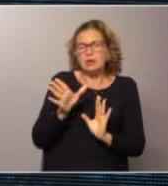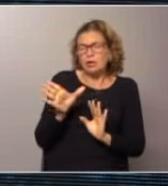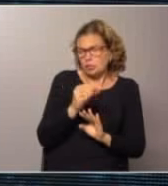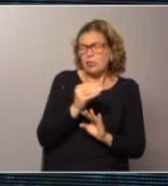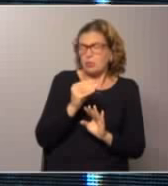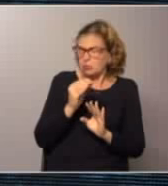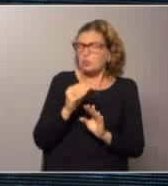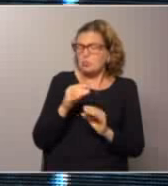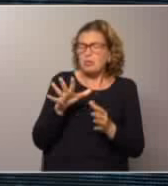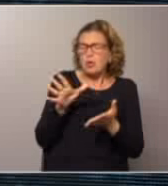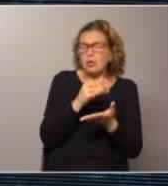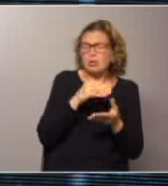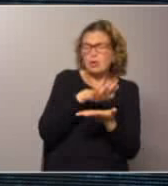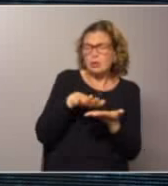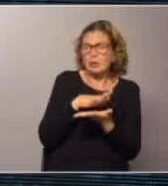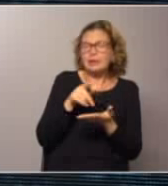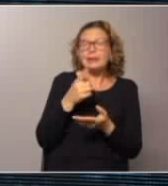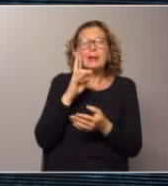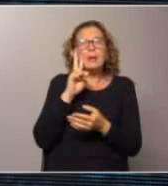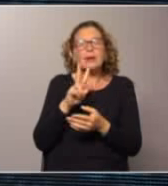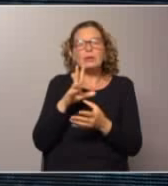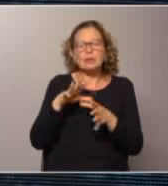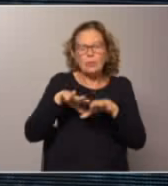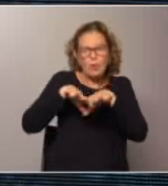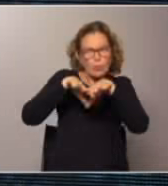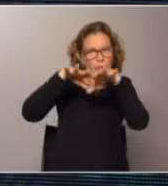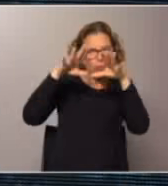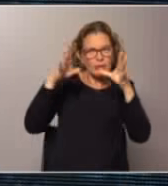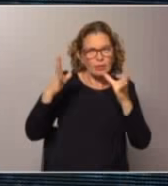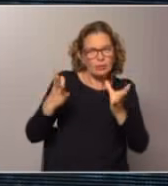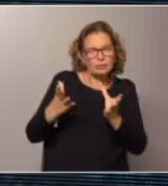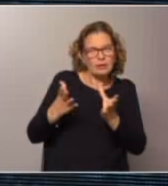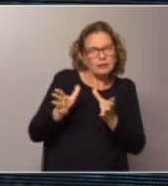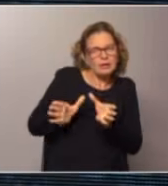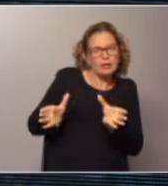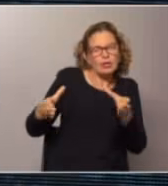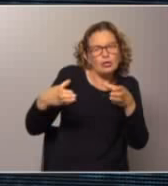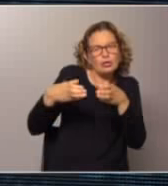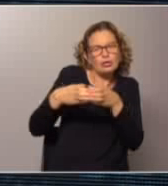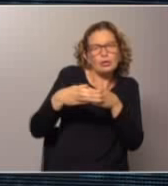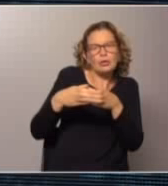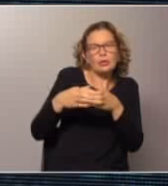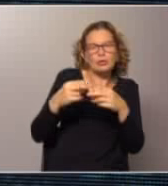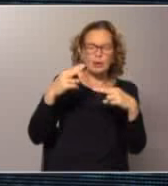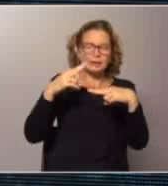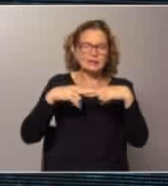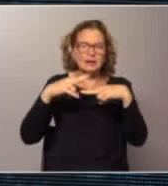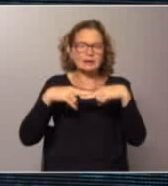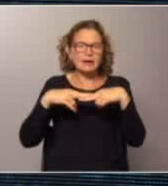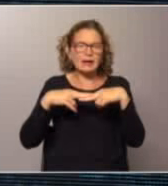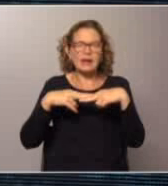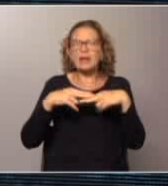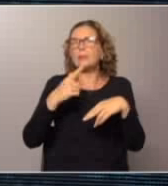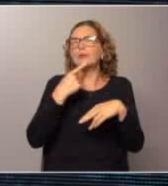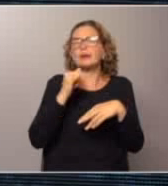todos lados y tienen que ver con estas construcciones de burbujas que se dan en los entornos virtuales digamos en las redes sociales